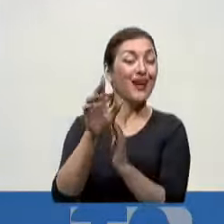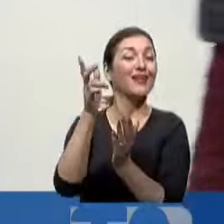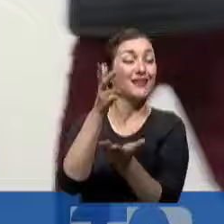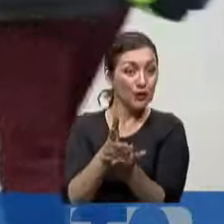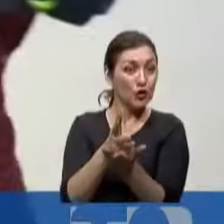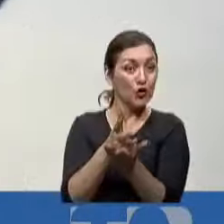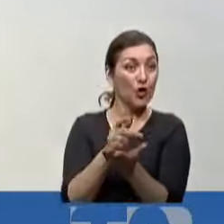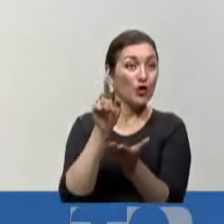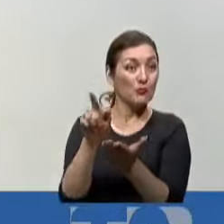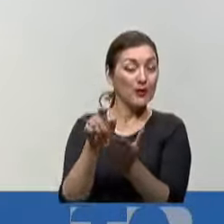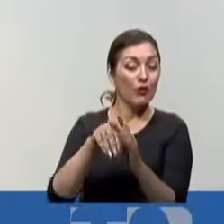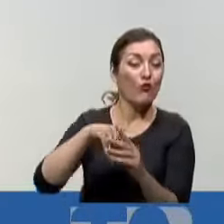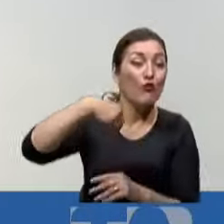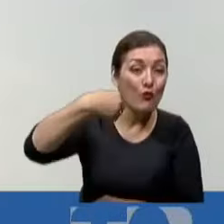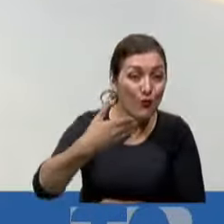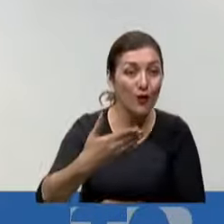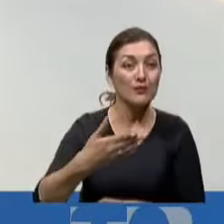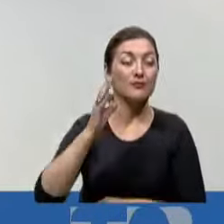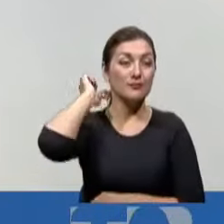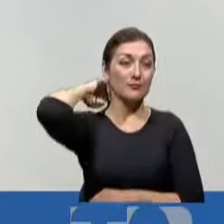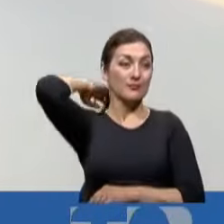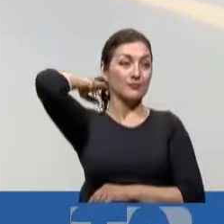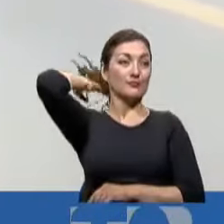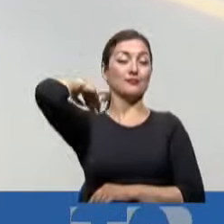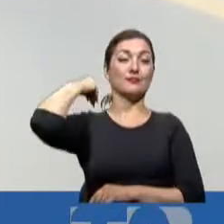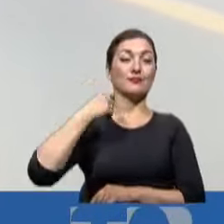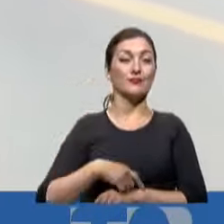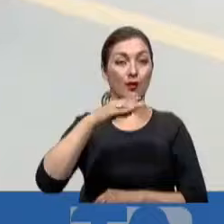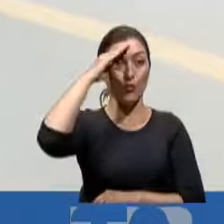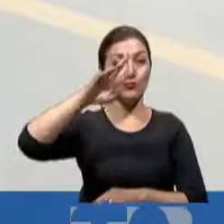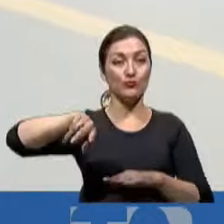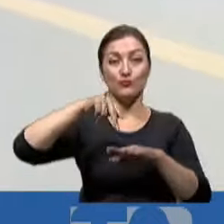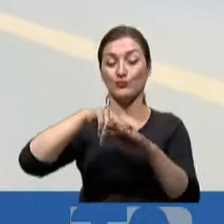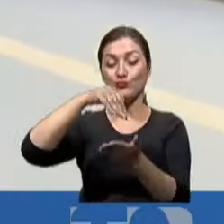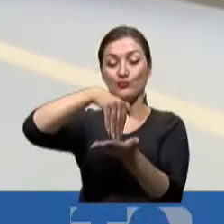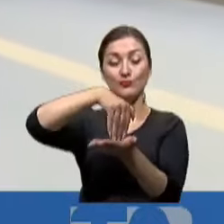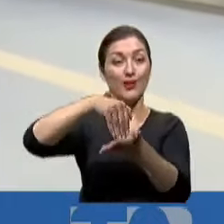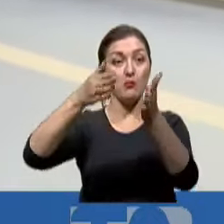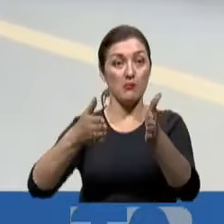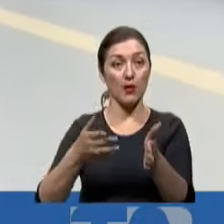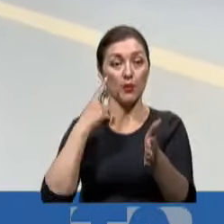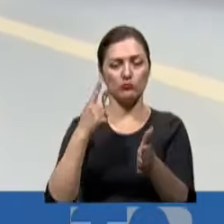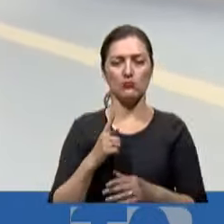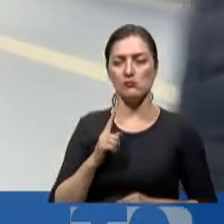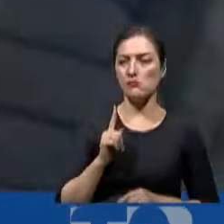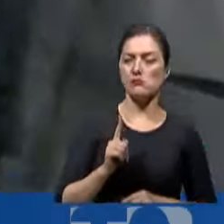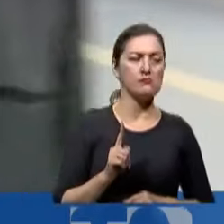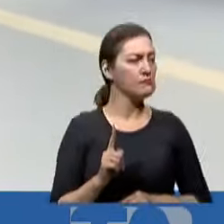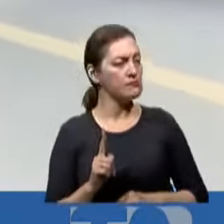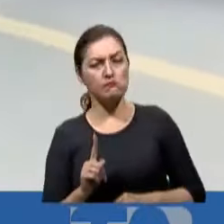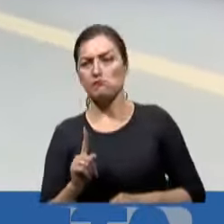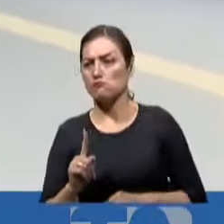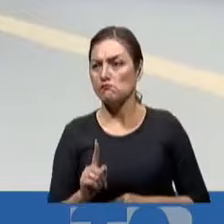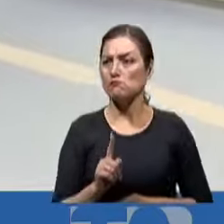como aquellas que están saliendo. Hay miembros también de la Policía Nacional que están recorriendo esta